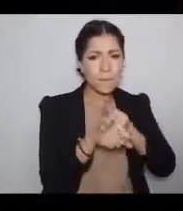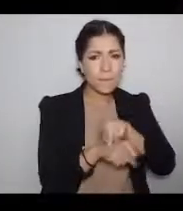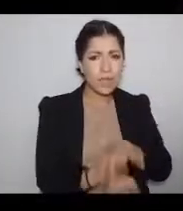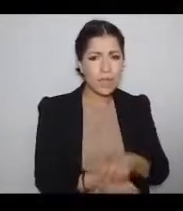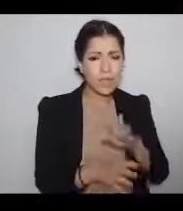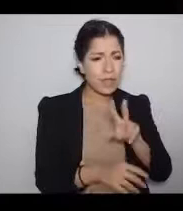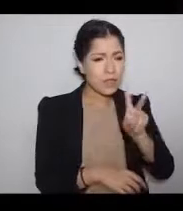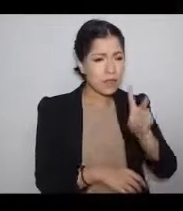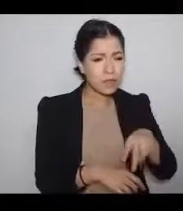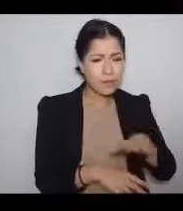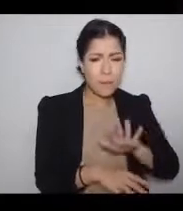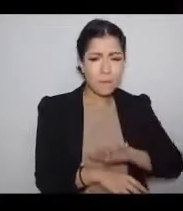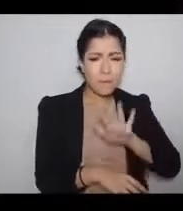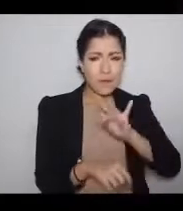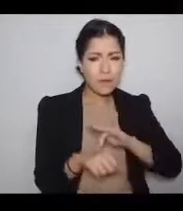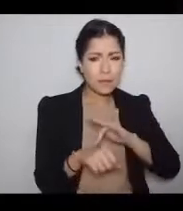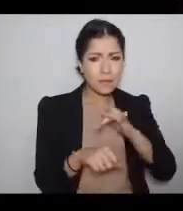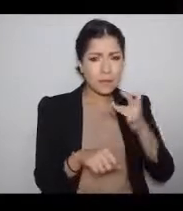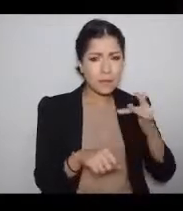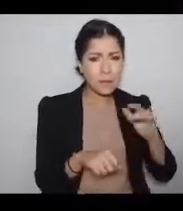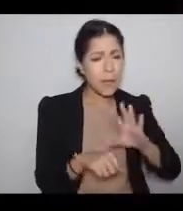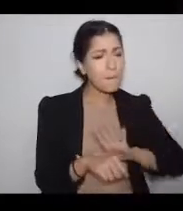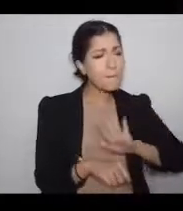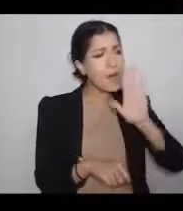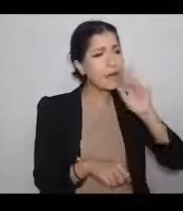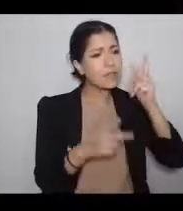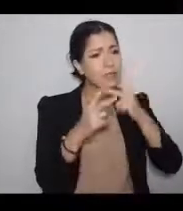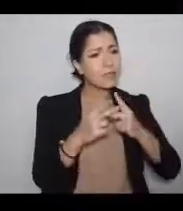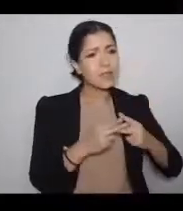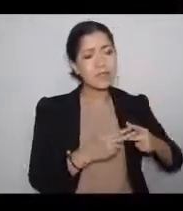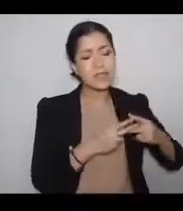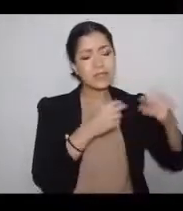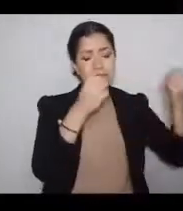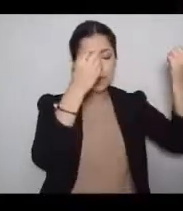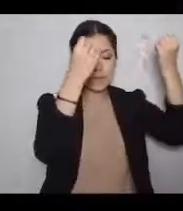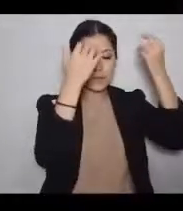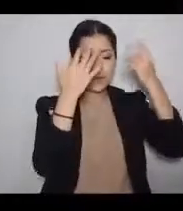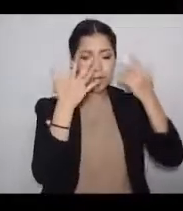refulgía como si se alimentara de polvo de estrellas.